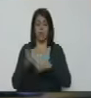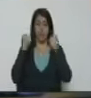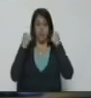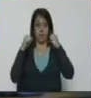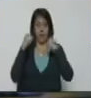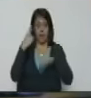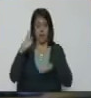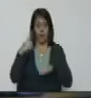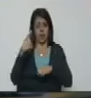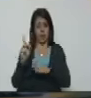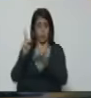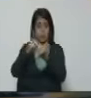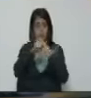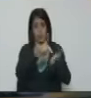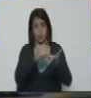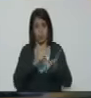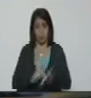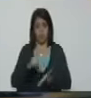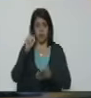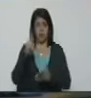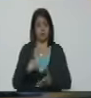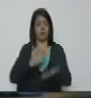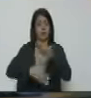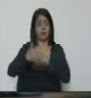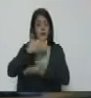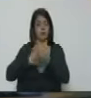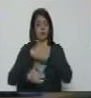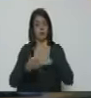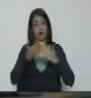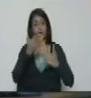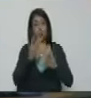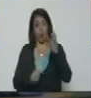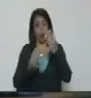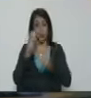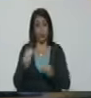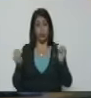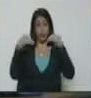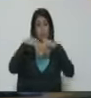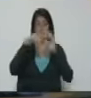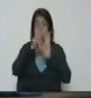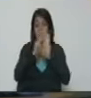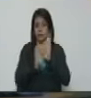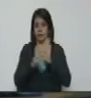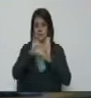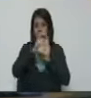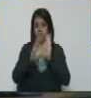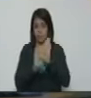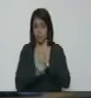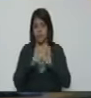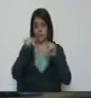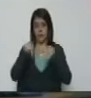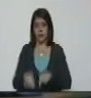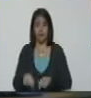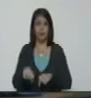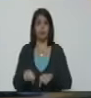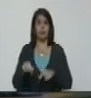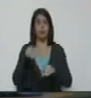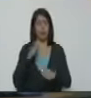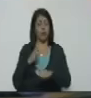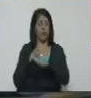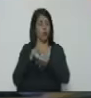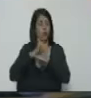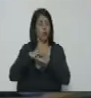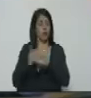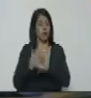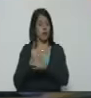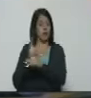ejercicio del derecho a la participación y a la convivencia comunal. De acuerdo a los principios constitucionales del Estado y sin contravenir